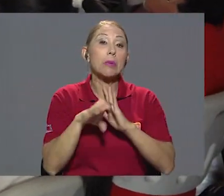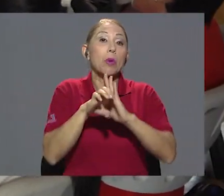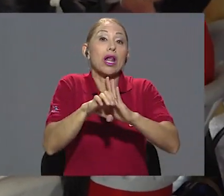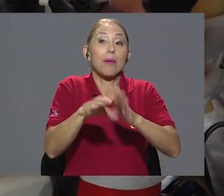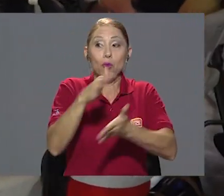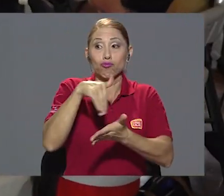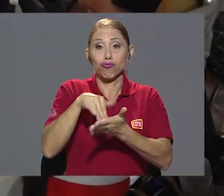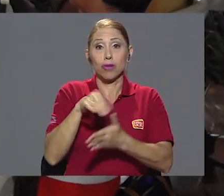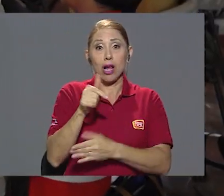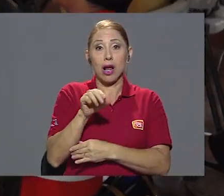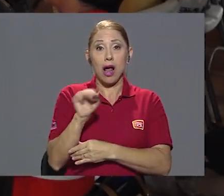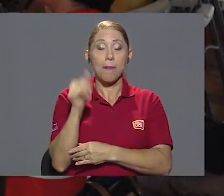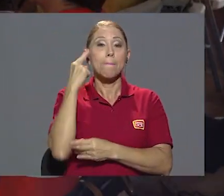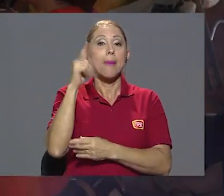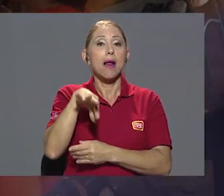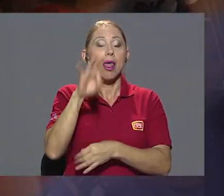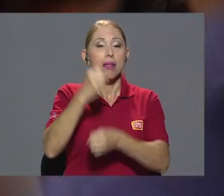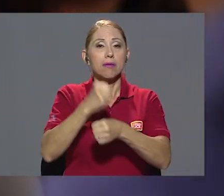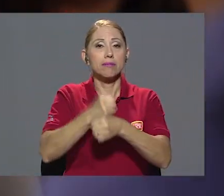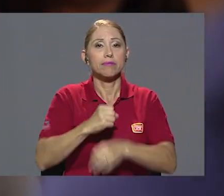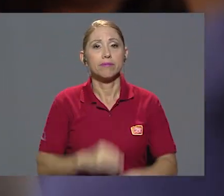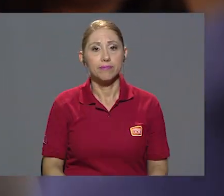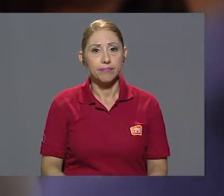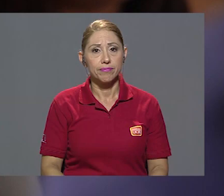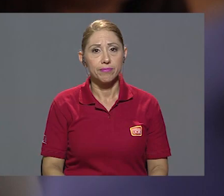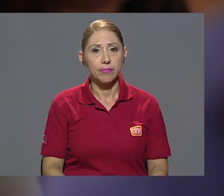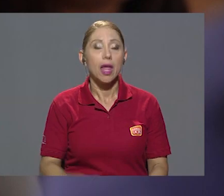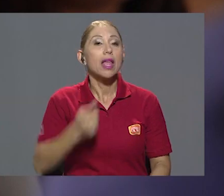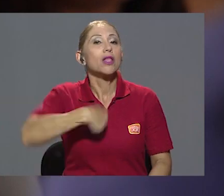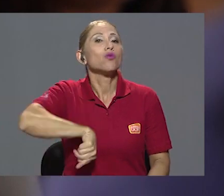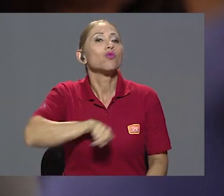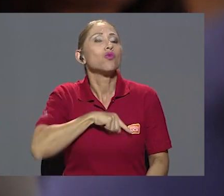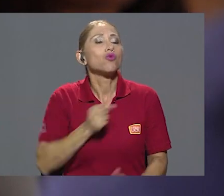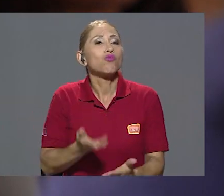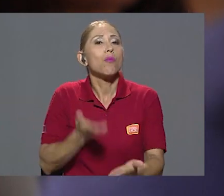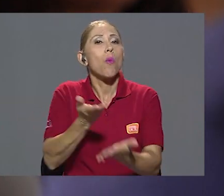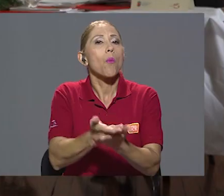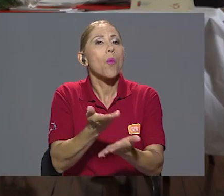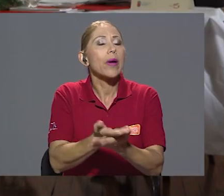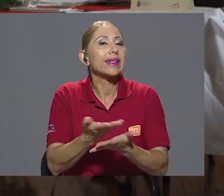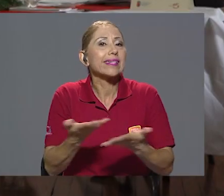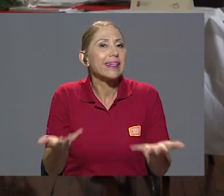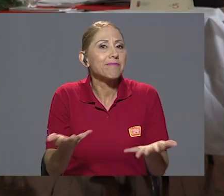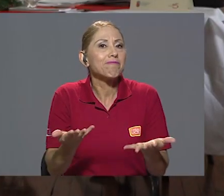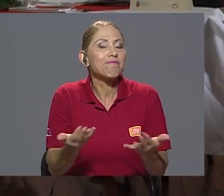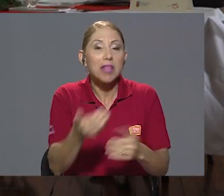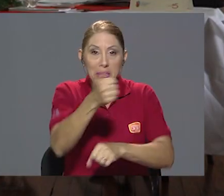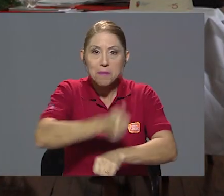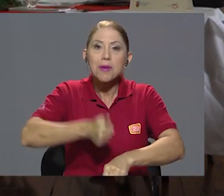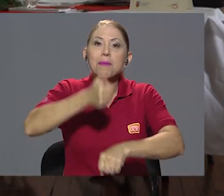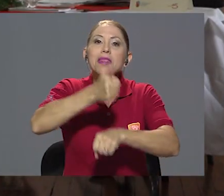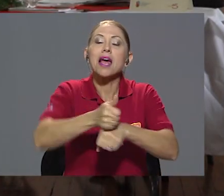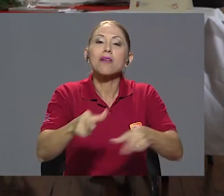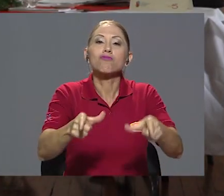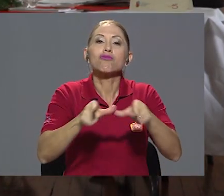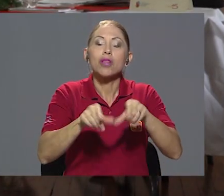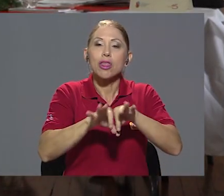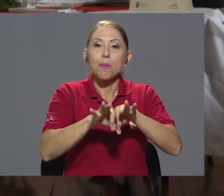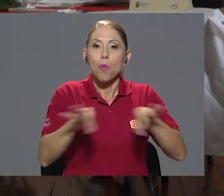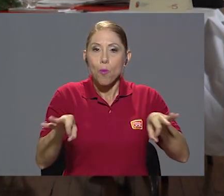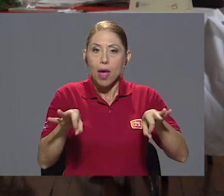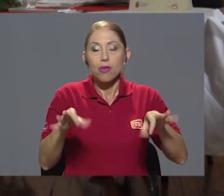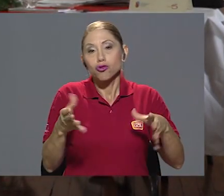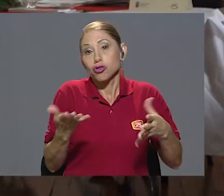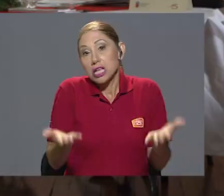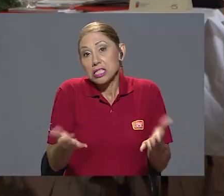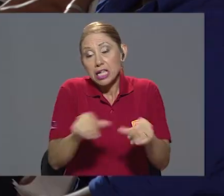gran área metropolitana, en busca de opciones laborales. Entonces nuestra propuesta consiste en implementar diplomados